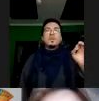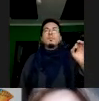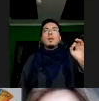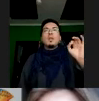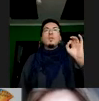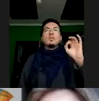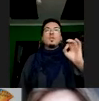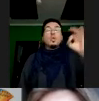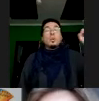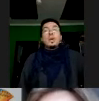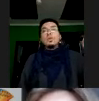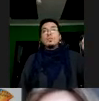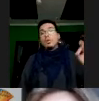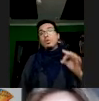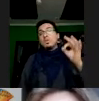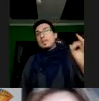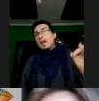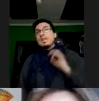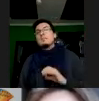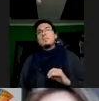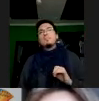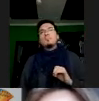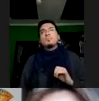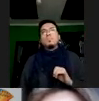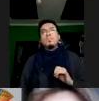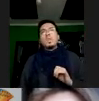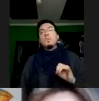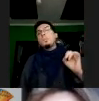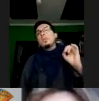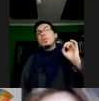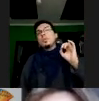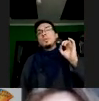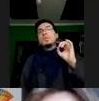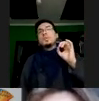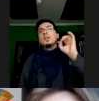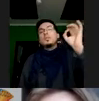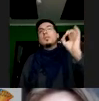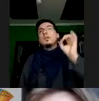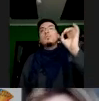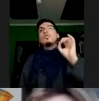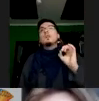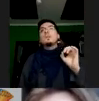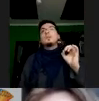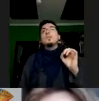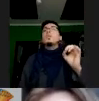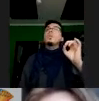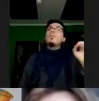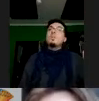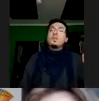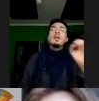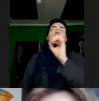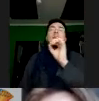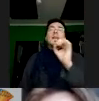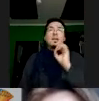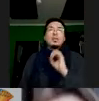no sé, un plano de elevación de un objeto o de un detalle también. Y me permite poder conocer estos detalles un poco más específicos, como puede